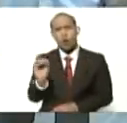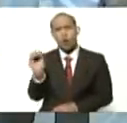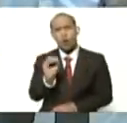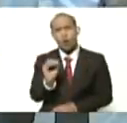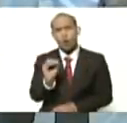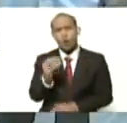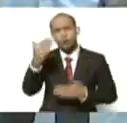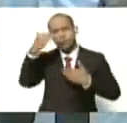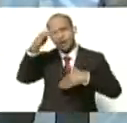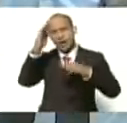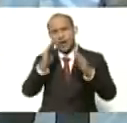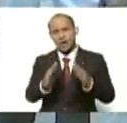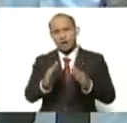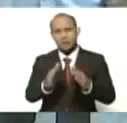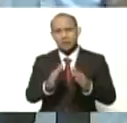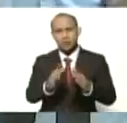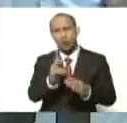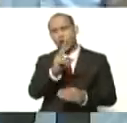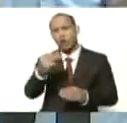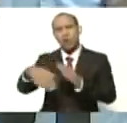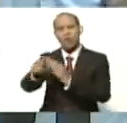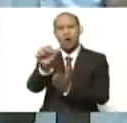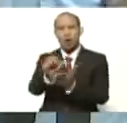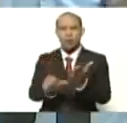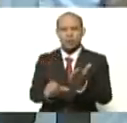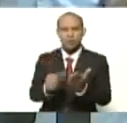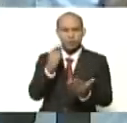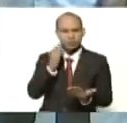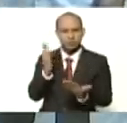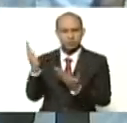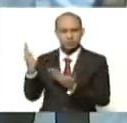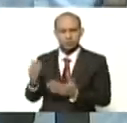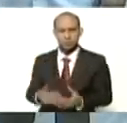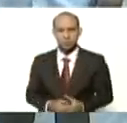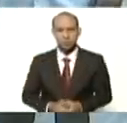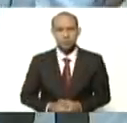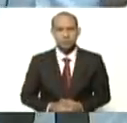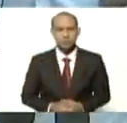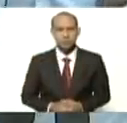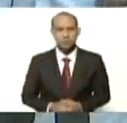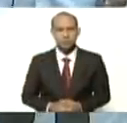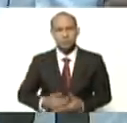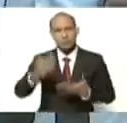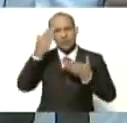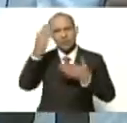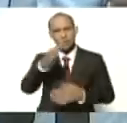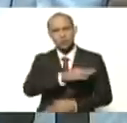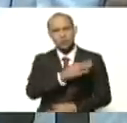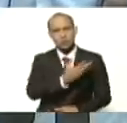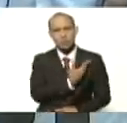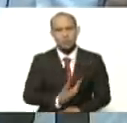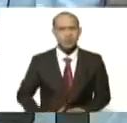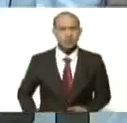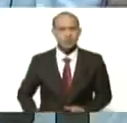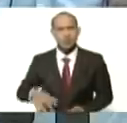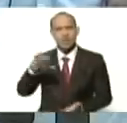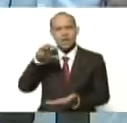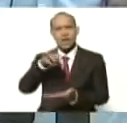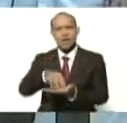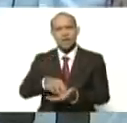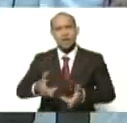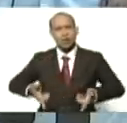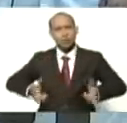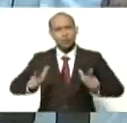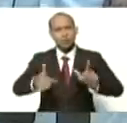atendido para no ir al proceso quirúrgico doctora lírico saludo presidente el estado cuenta con